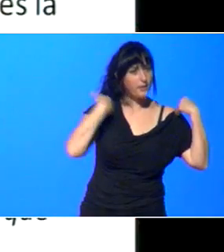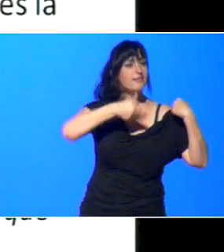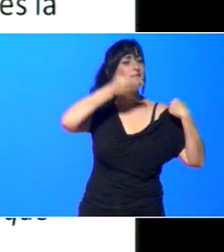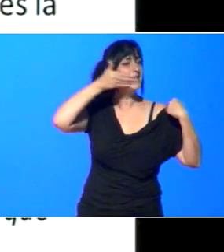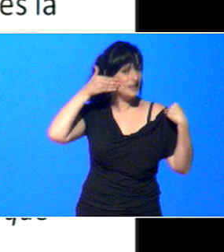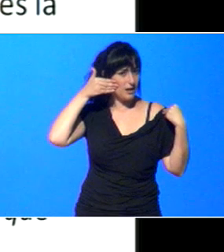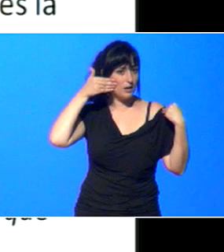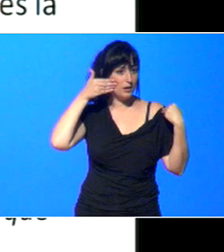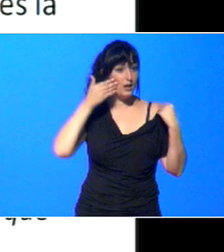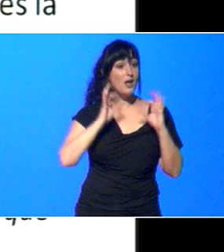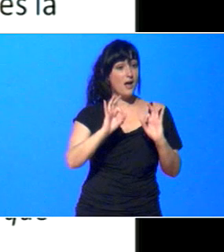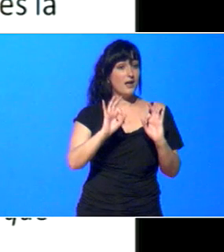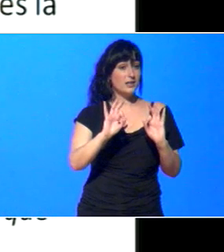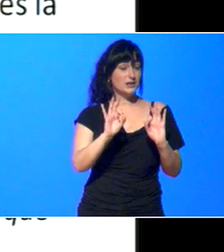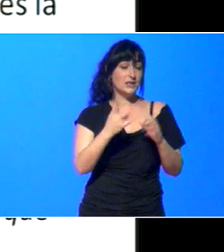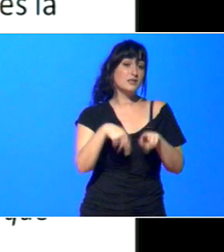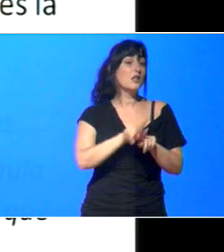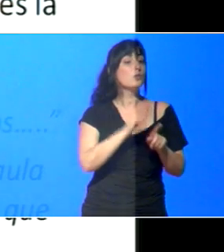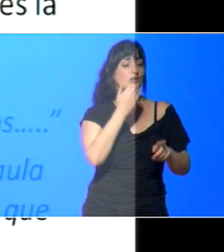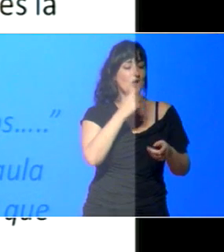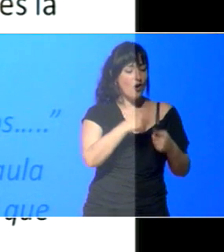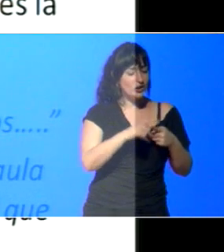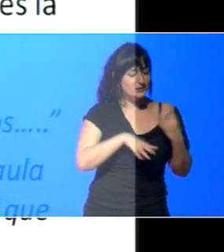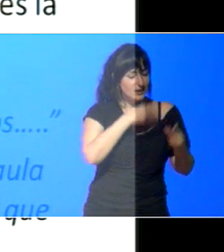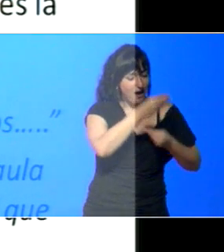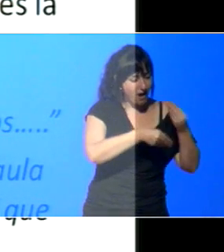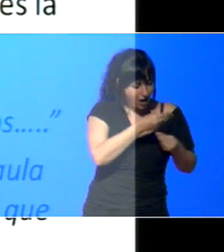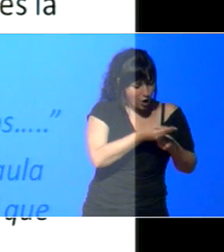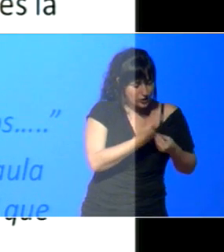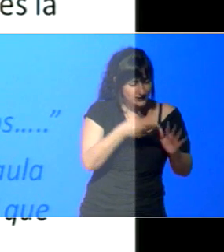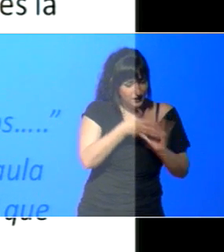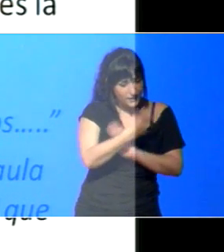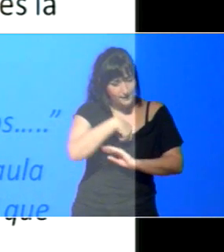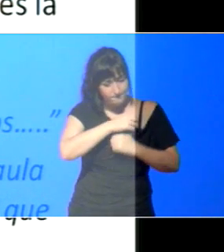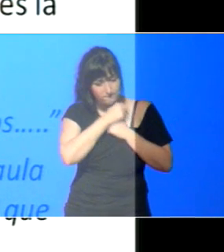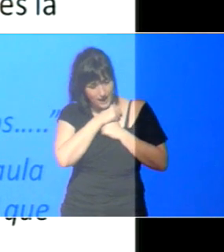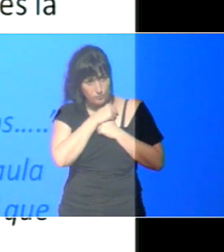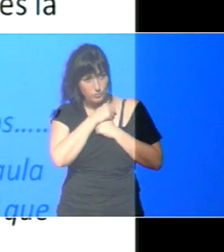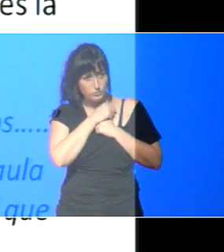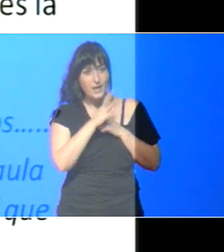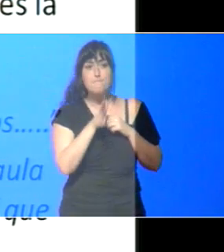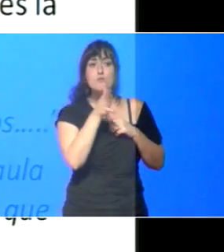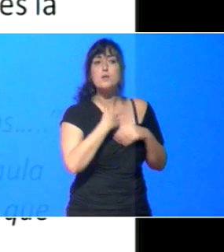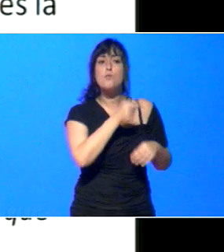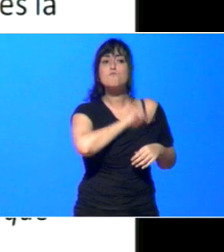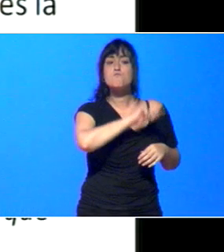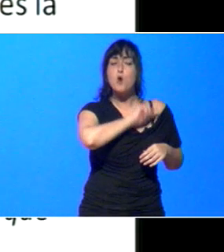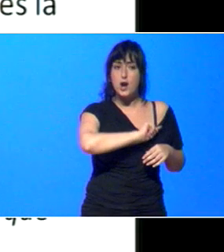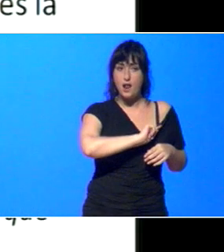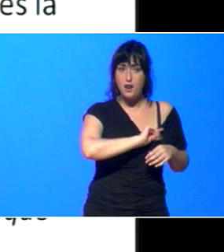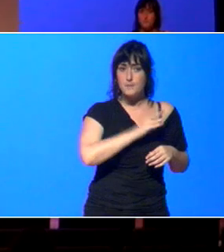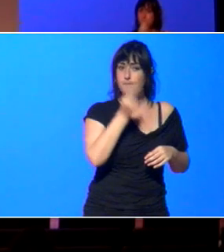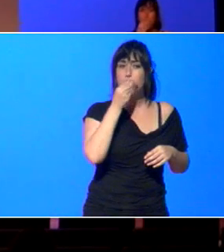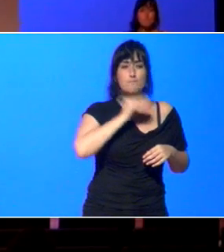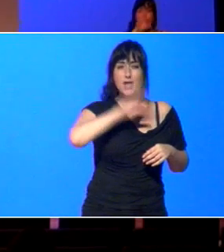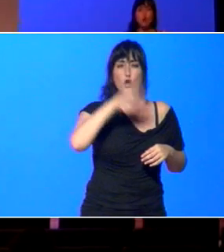son amores y no buenas razones. El mejor argumento moral es la acción, el mejor argumento moral es comprometerse, el mejor argumento